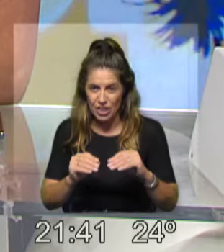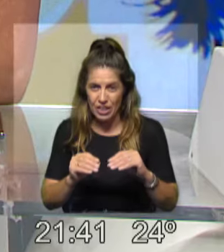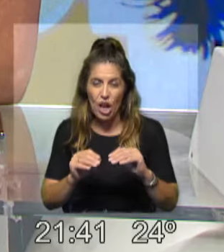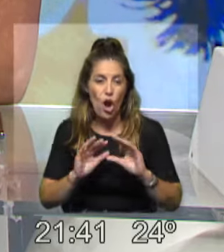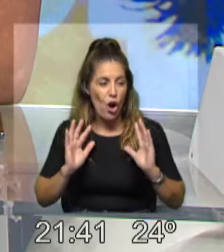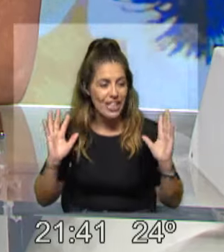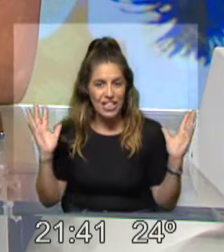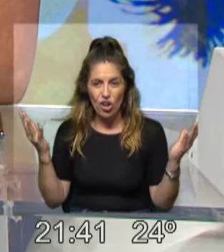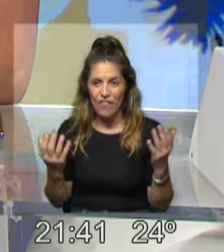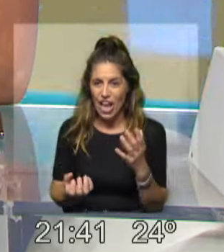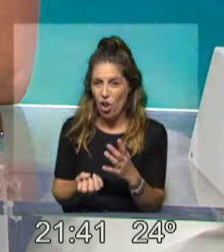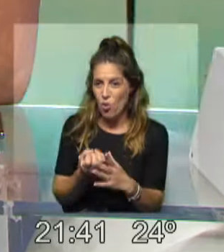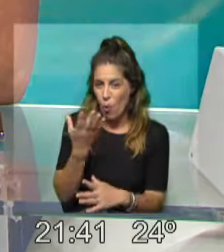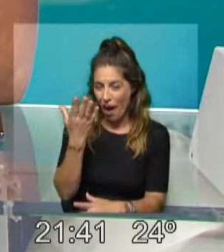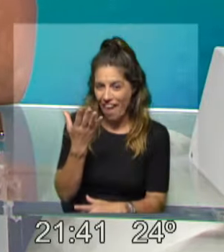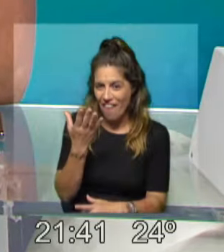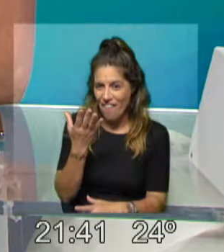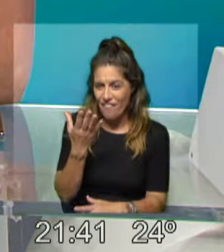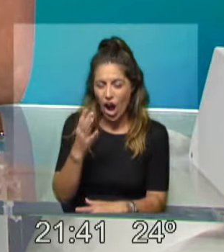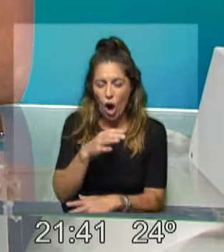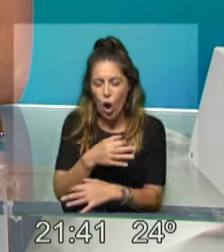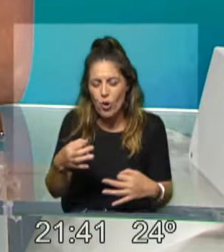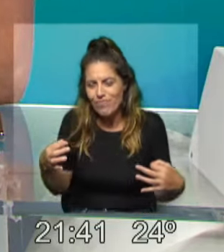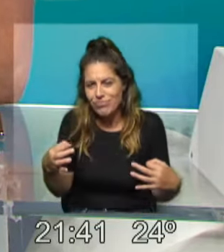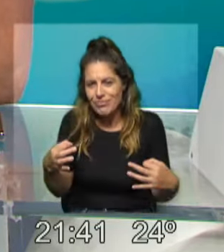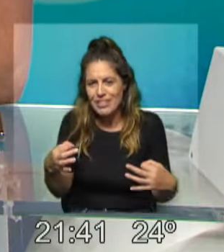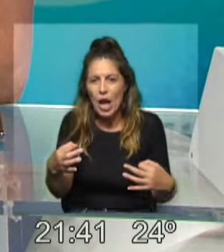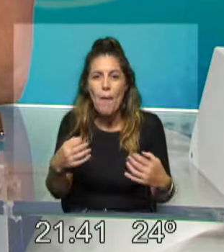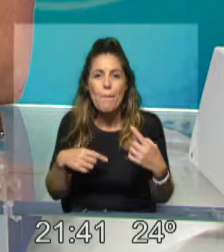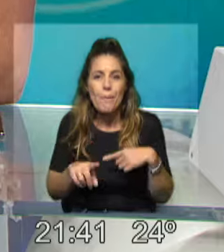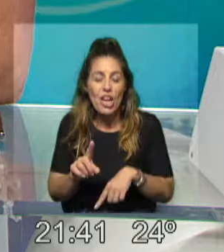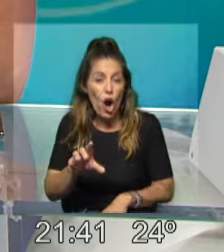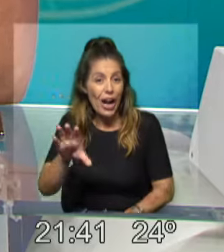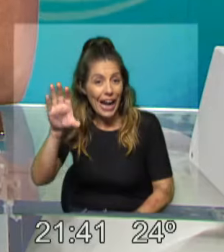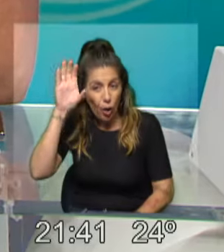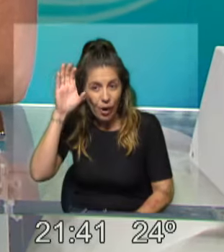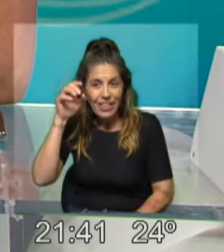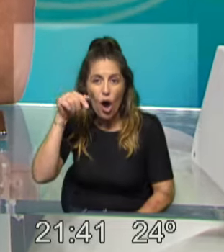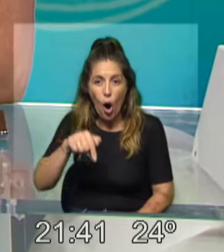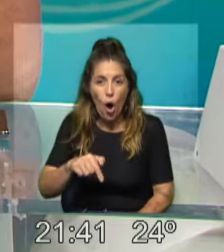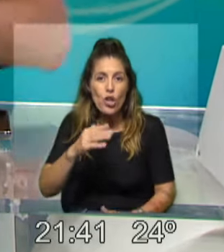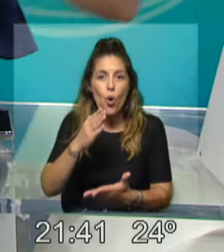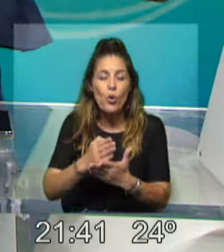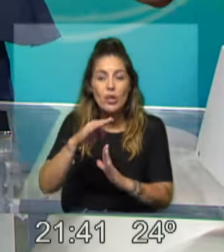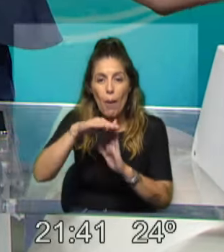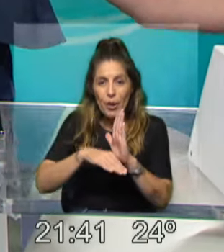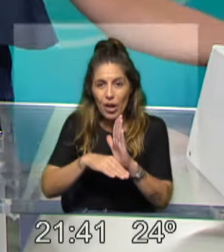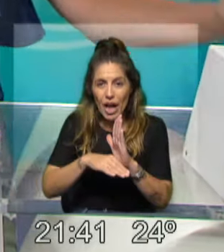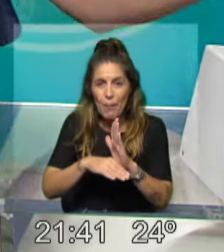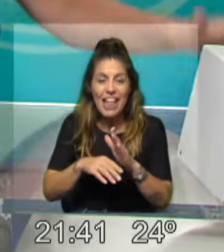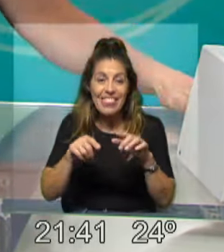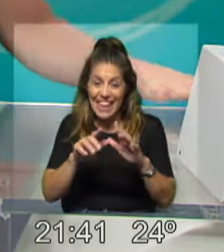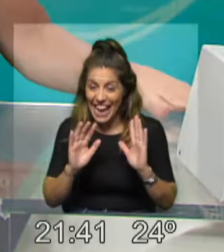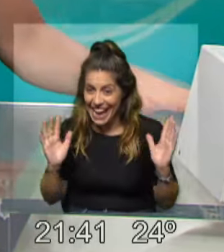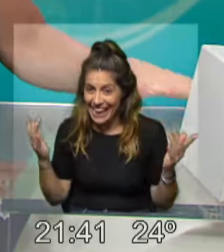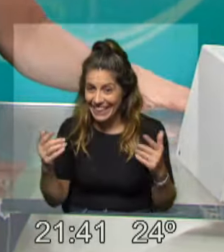escenografía renovada. No saben lo que va a ser eso, una cosa impresionante. Pero así que recuerden, hoy es el último programa de esta escenografía,